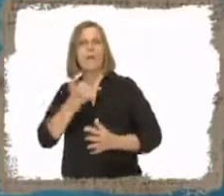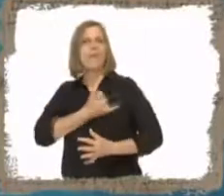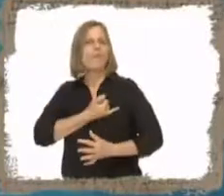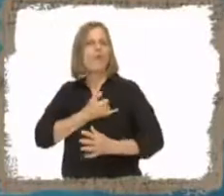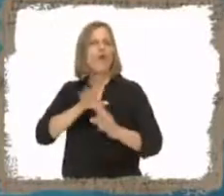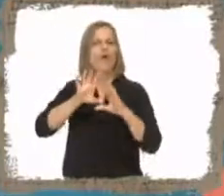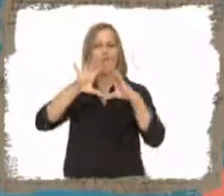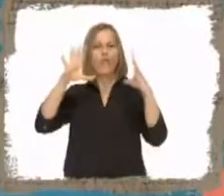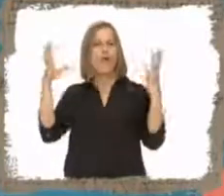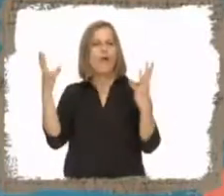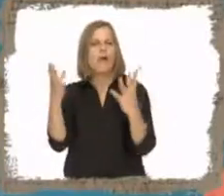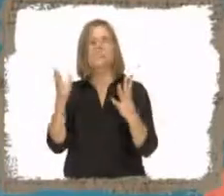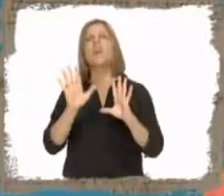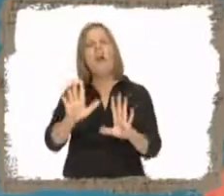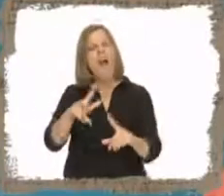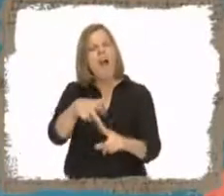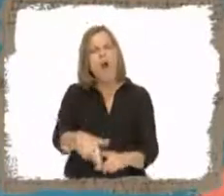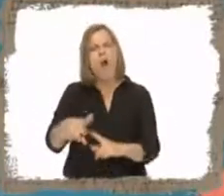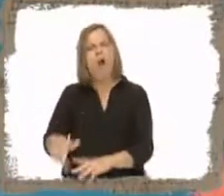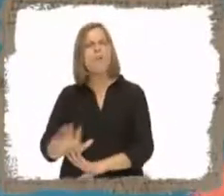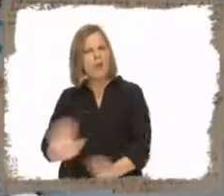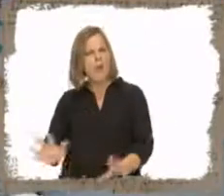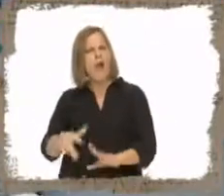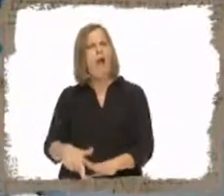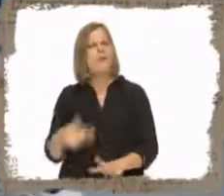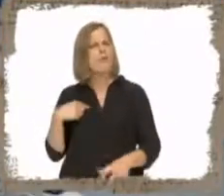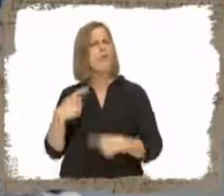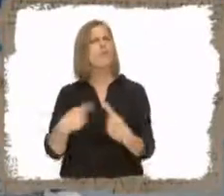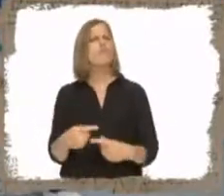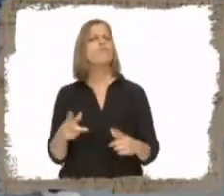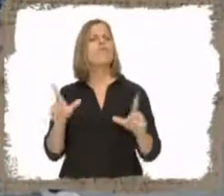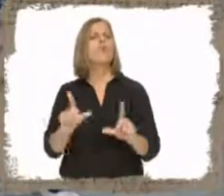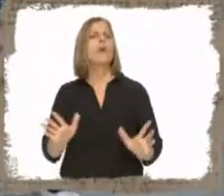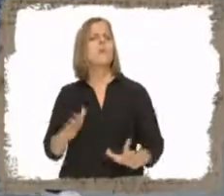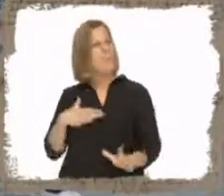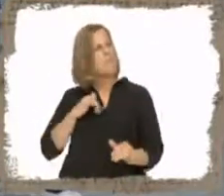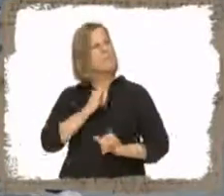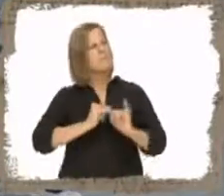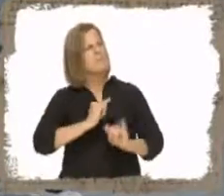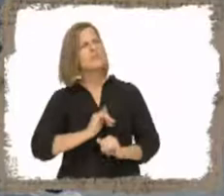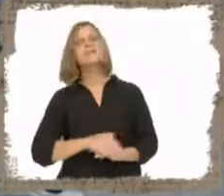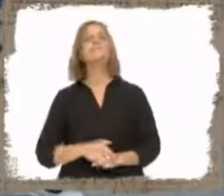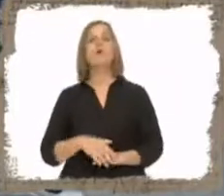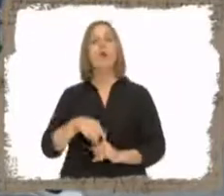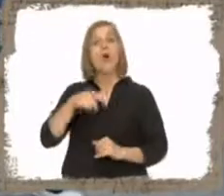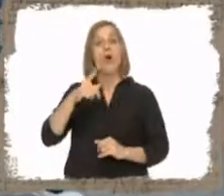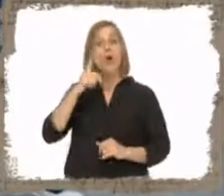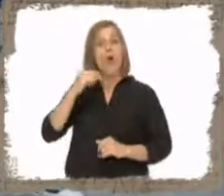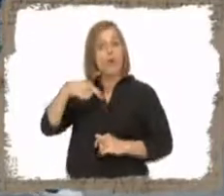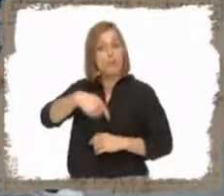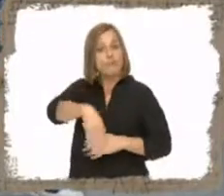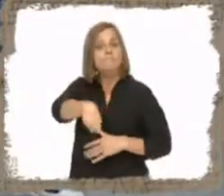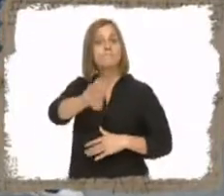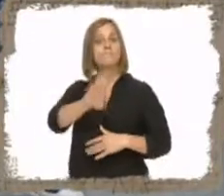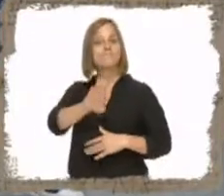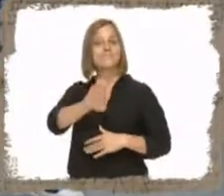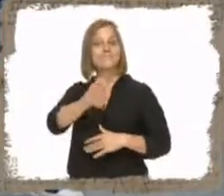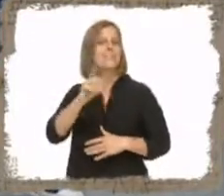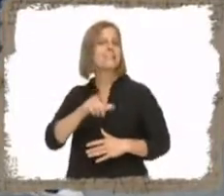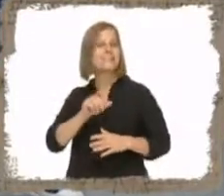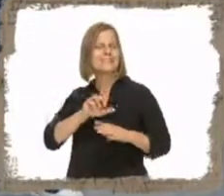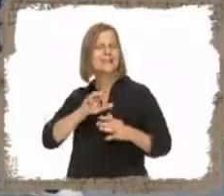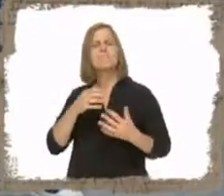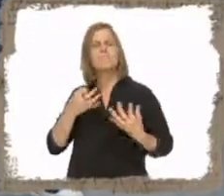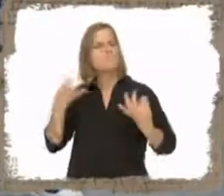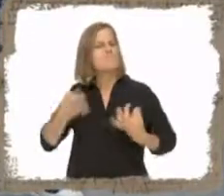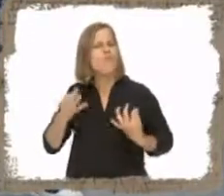dónde... ¿Pueden dejar de interrumpir? Ay, sí, voy a seguir con mi programa. Después te explico. Dale. Sí. En el día de hoy, en